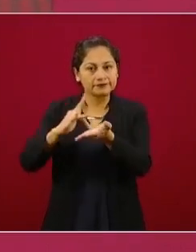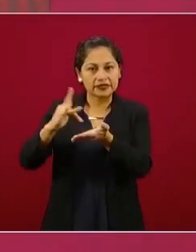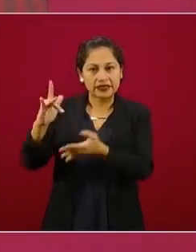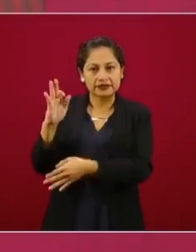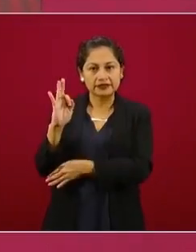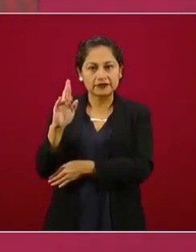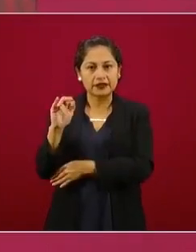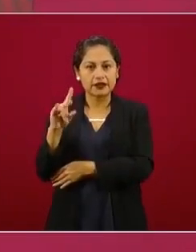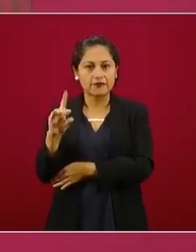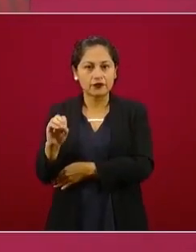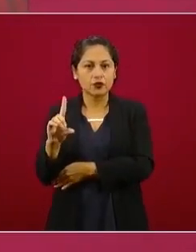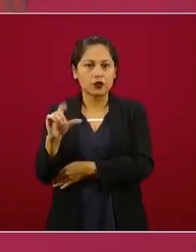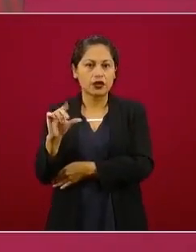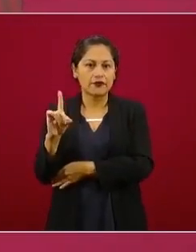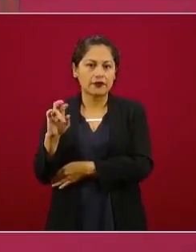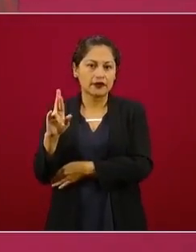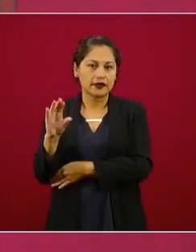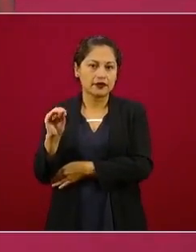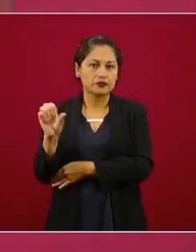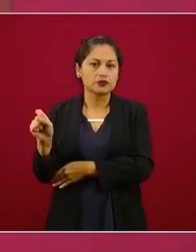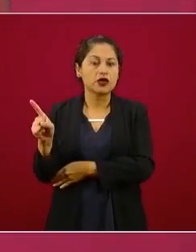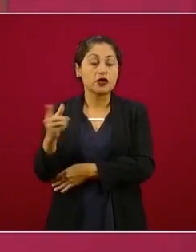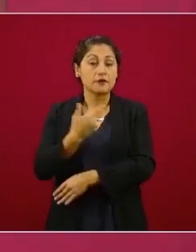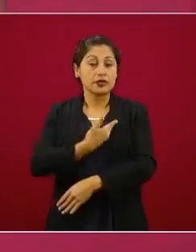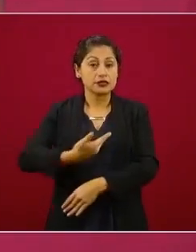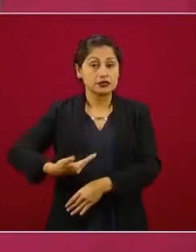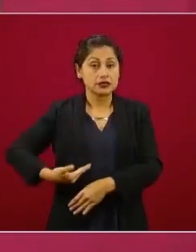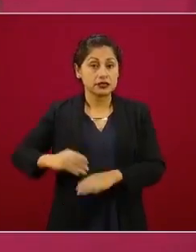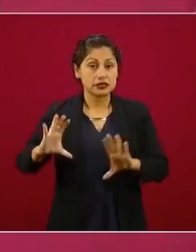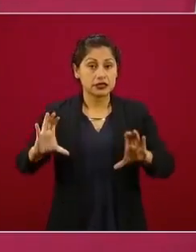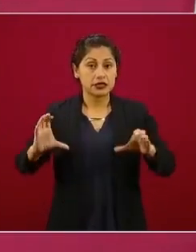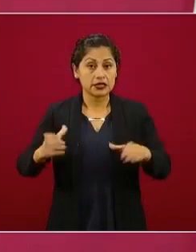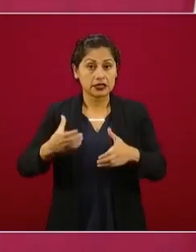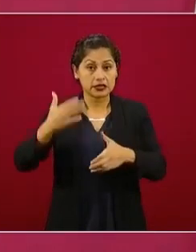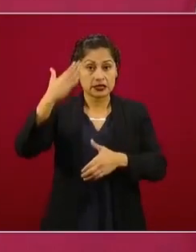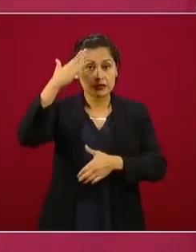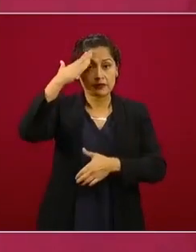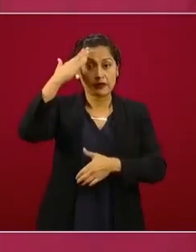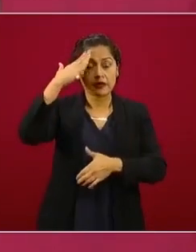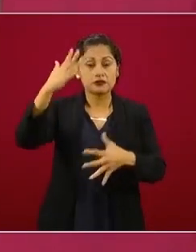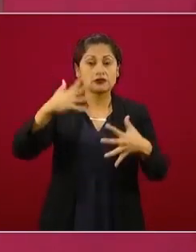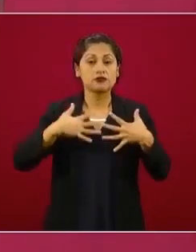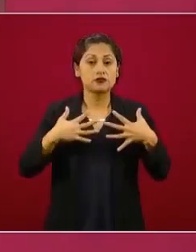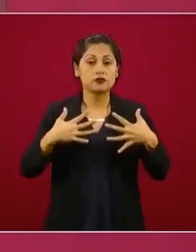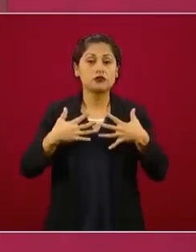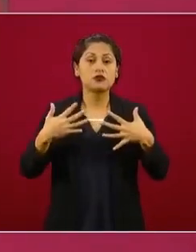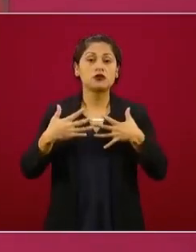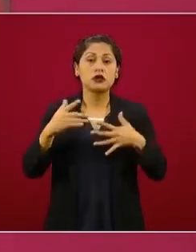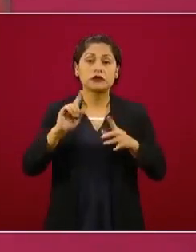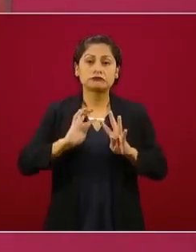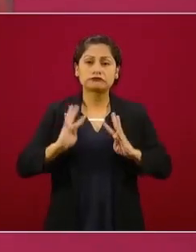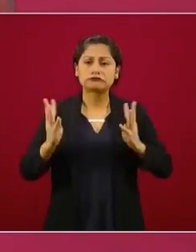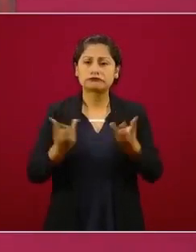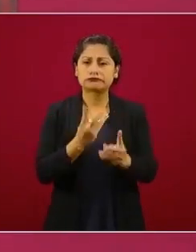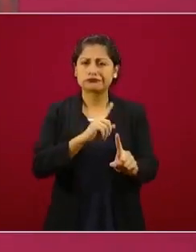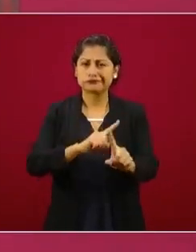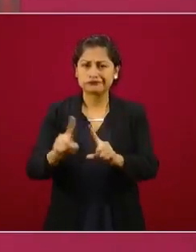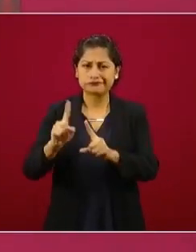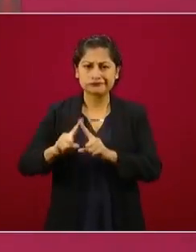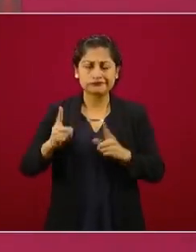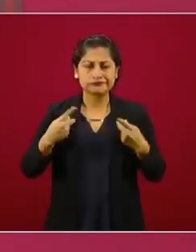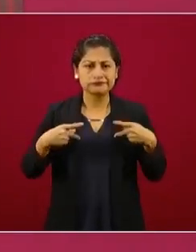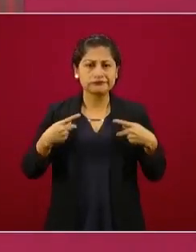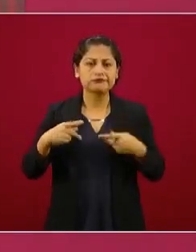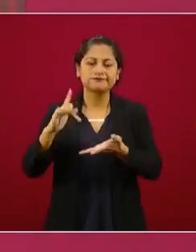Landeros, presidente del patronato, a todos los miembros del Consejo de Teletón